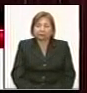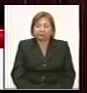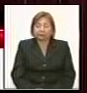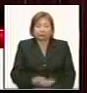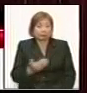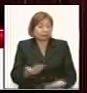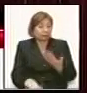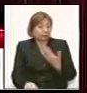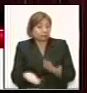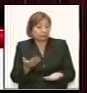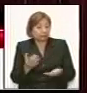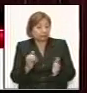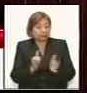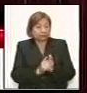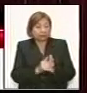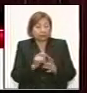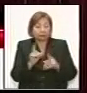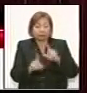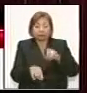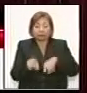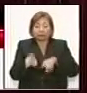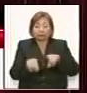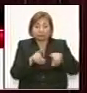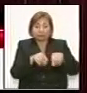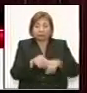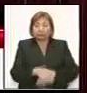salvo algunas